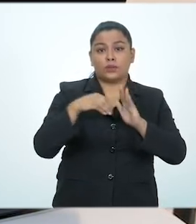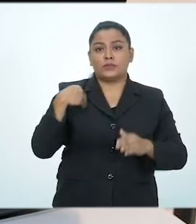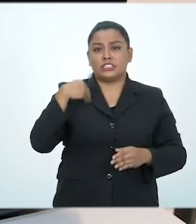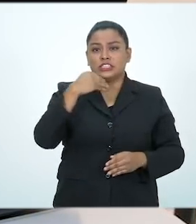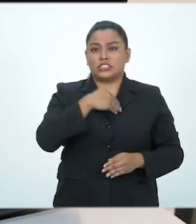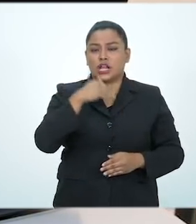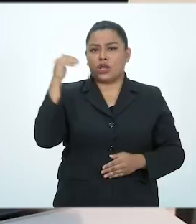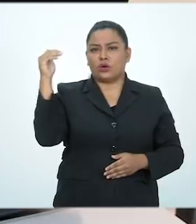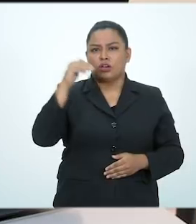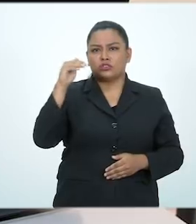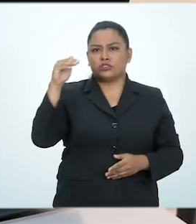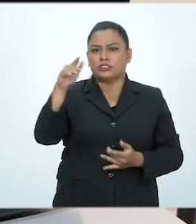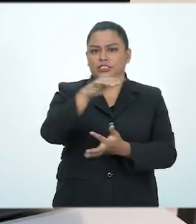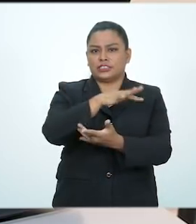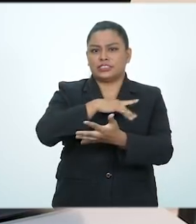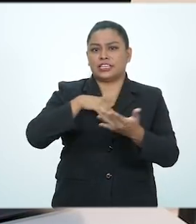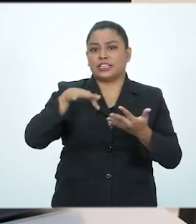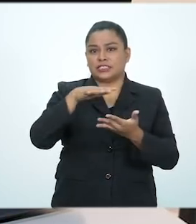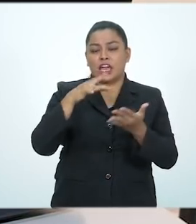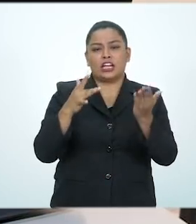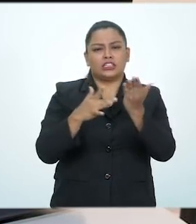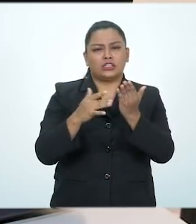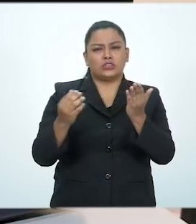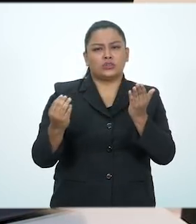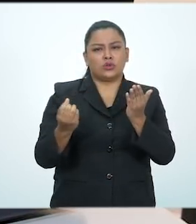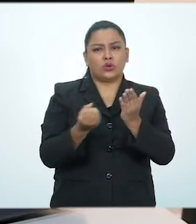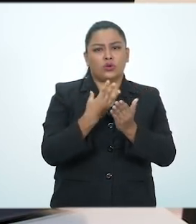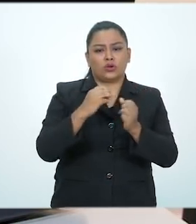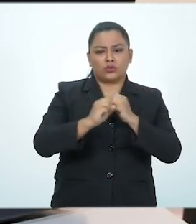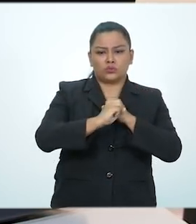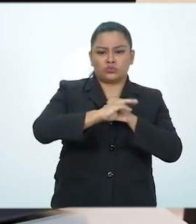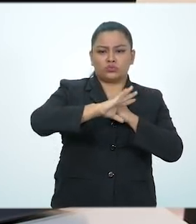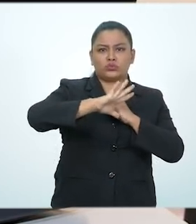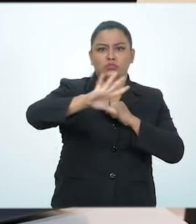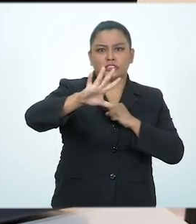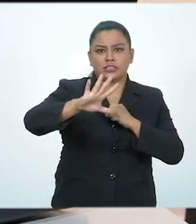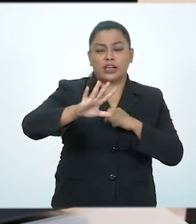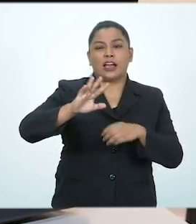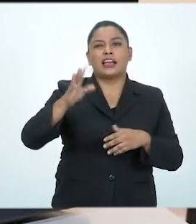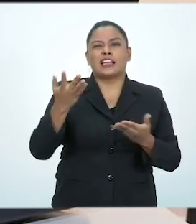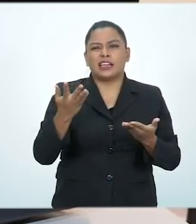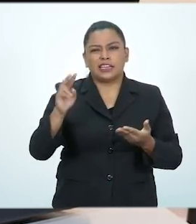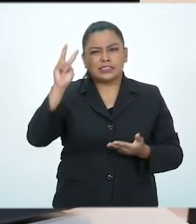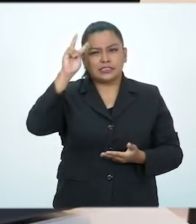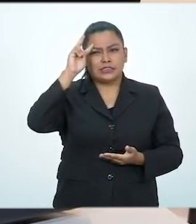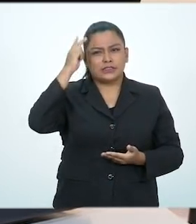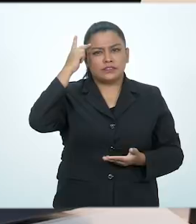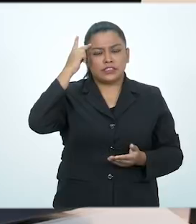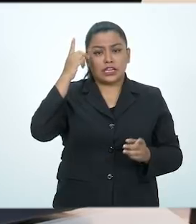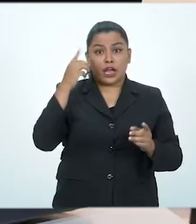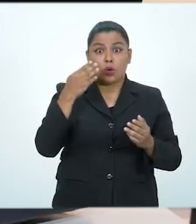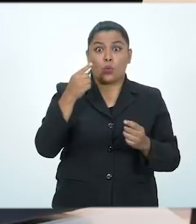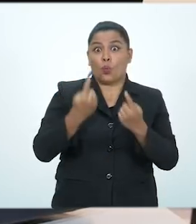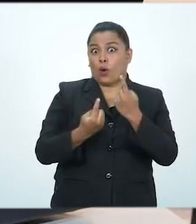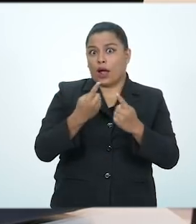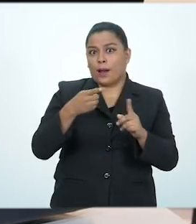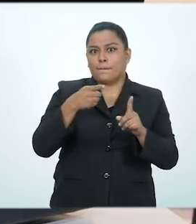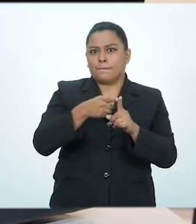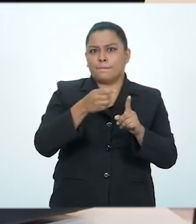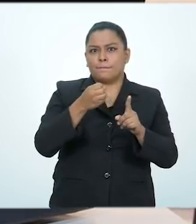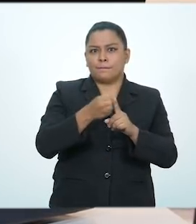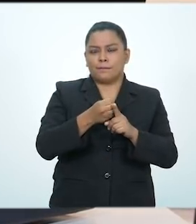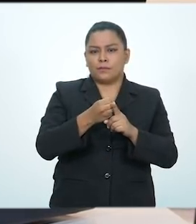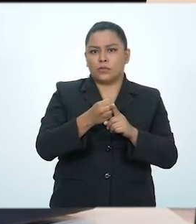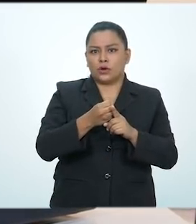de Educación, Ciencia y Tecnología pretende dar a conocer en qué consisten y cuál es el propósito de